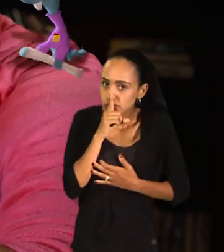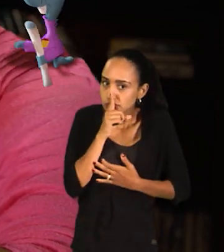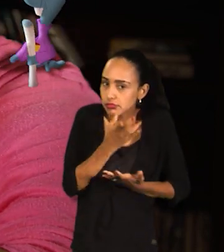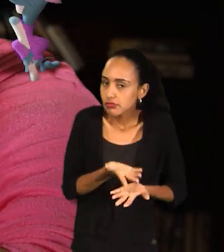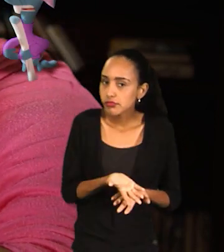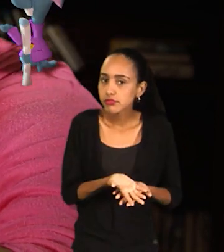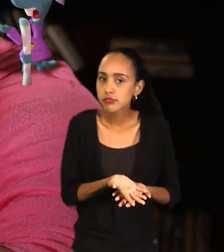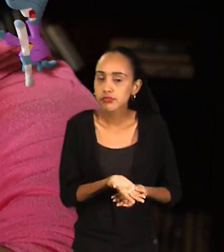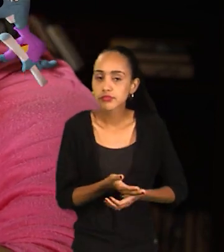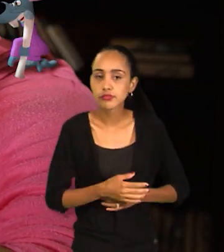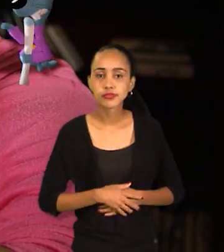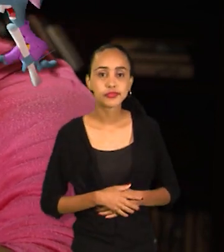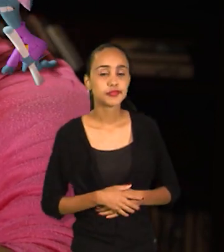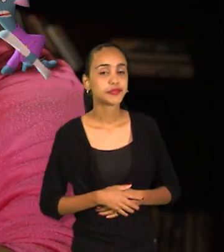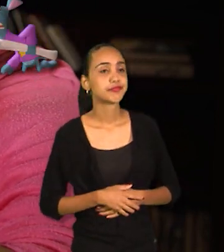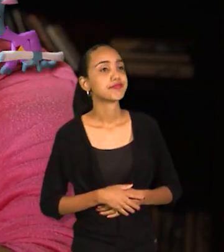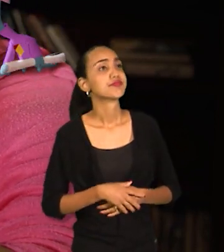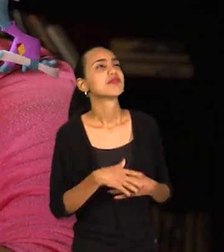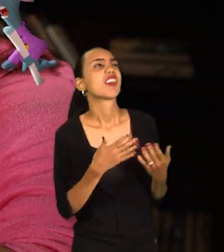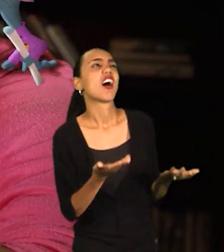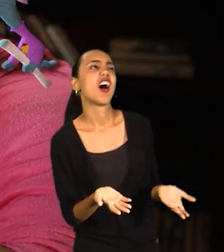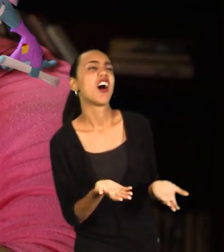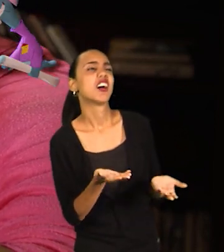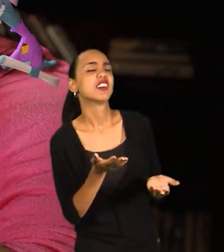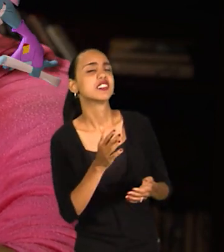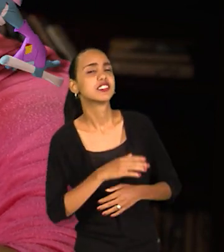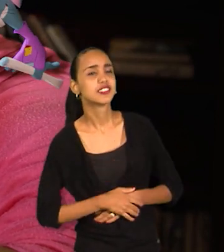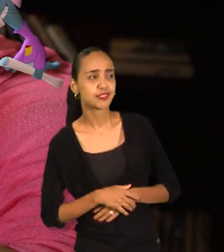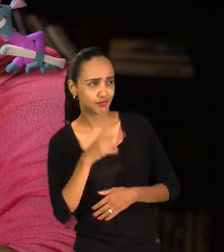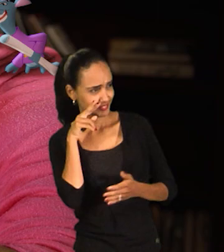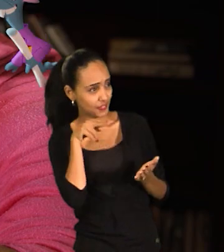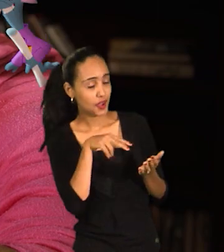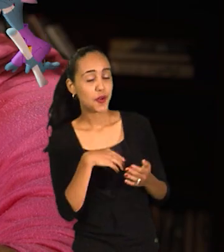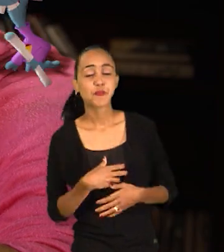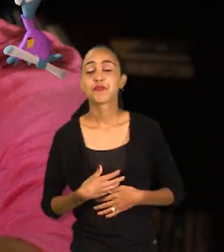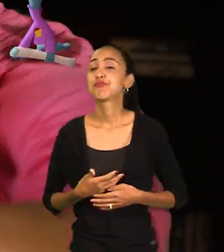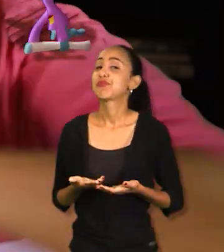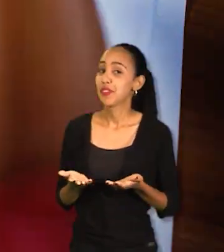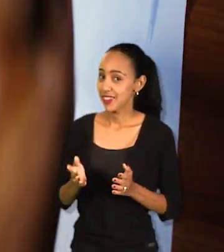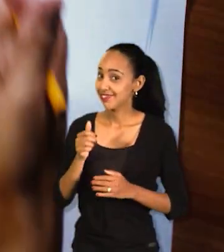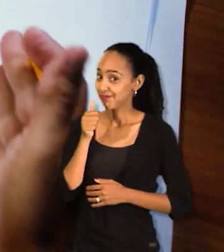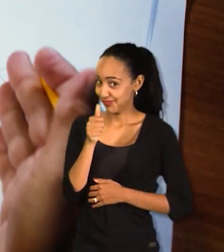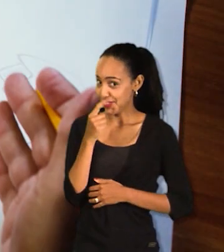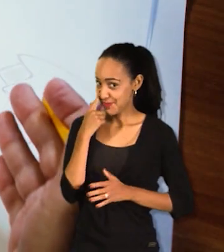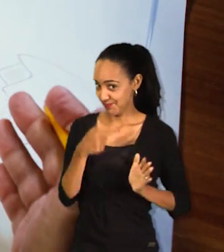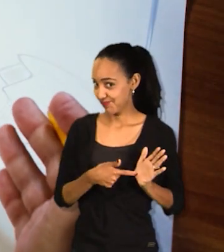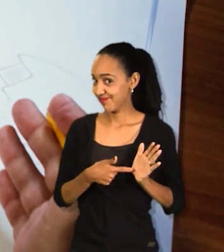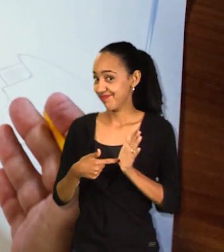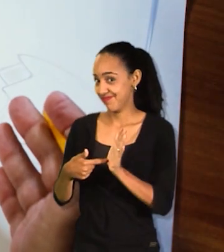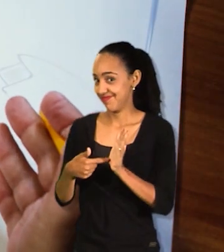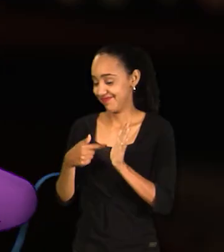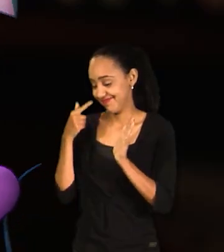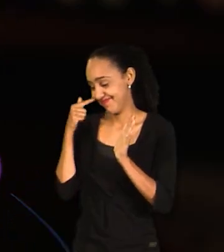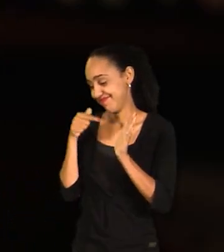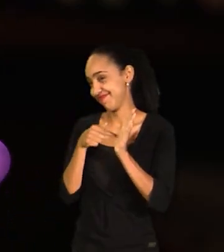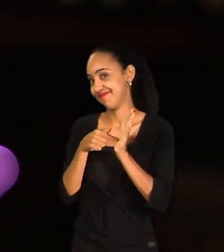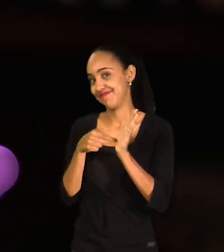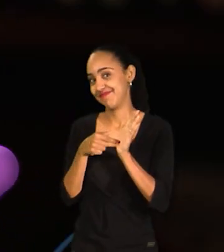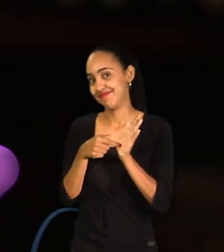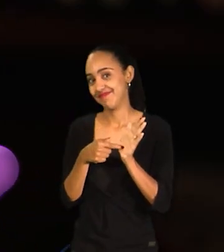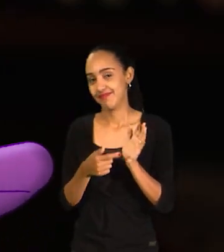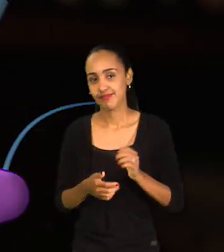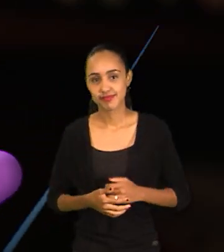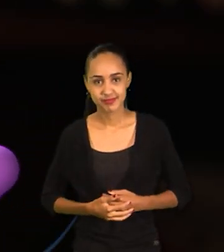individualidades. Pipo, Pipo, chico. Bueno, está bien. Mira.